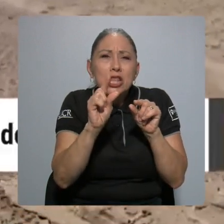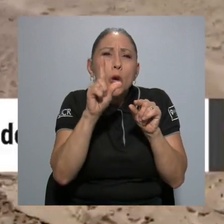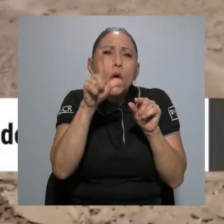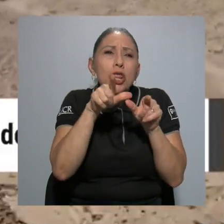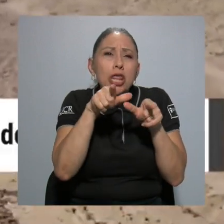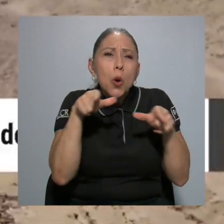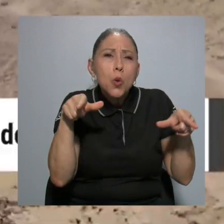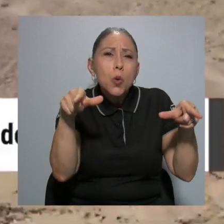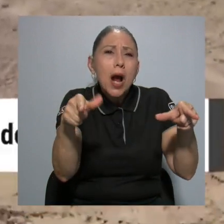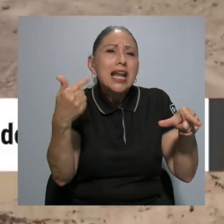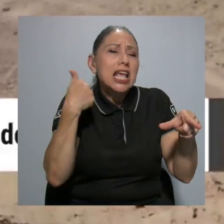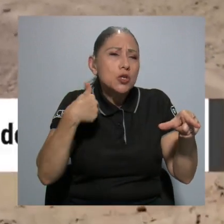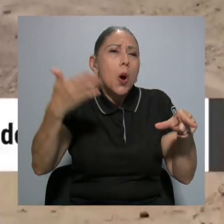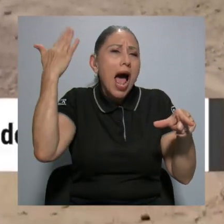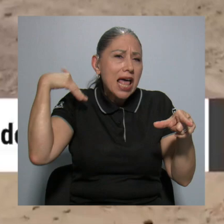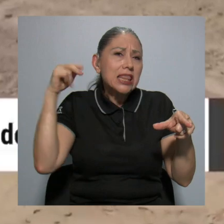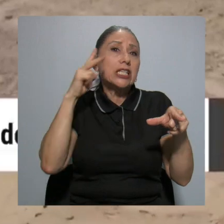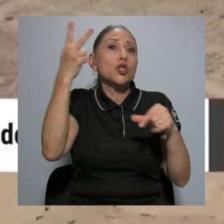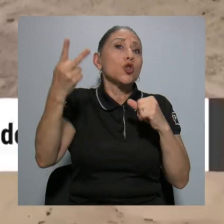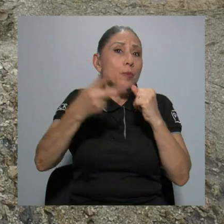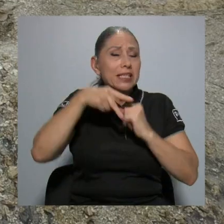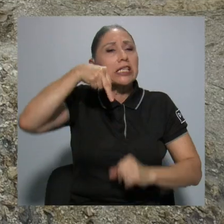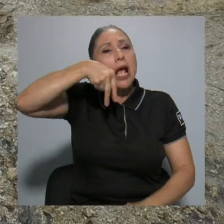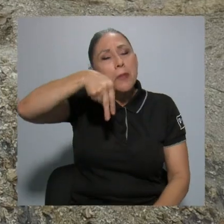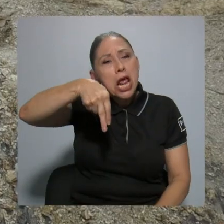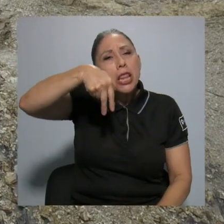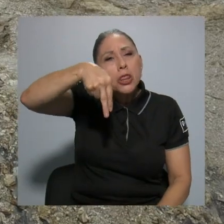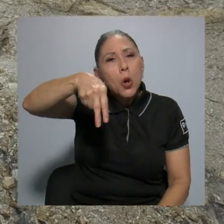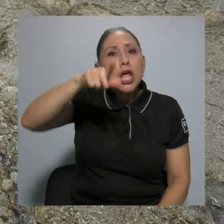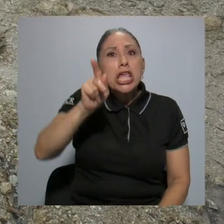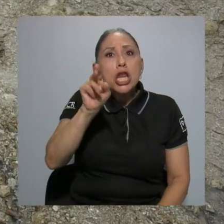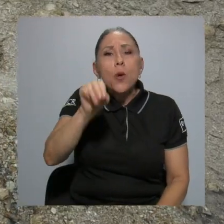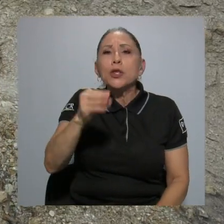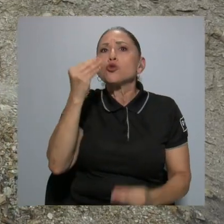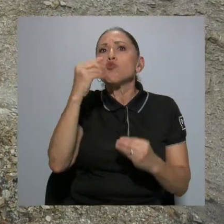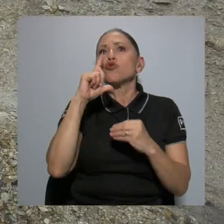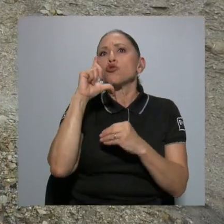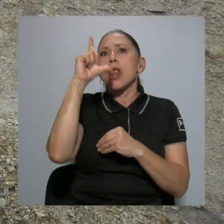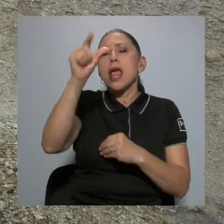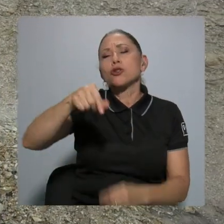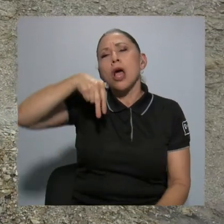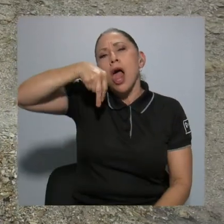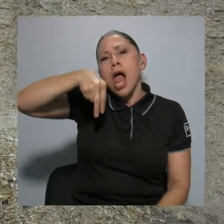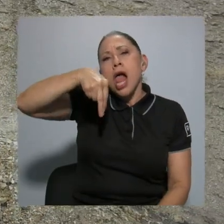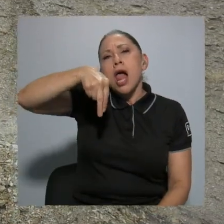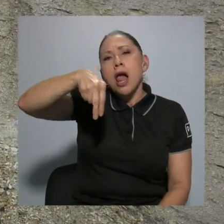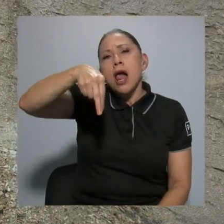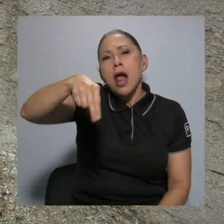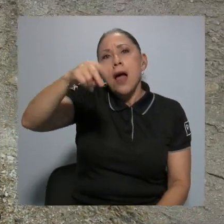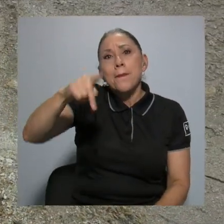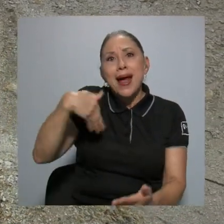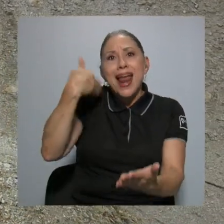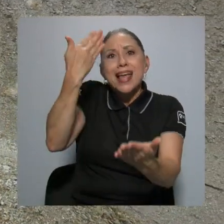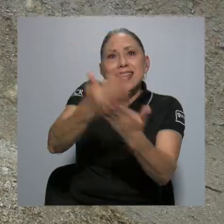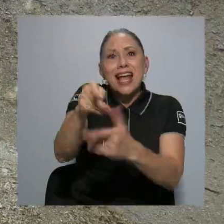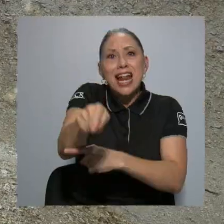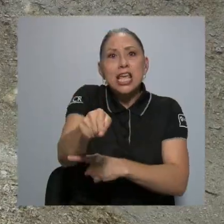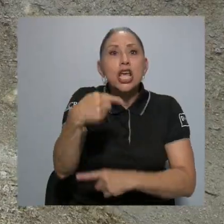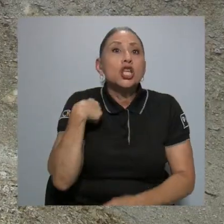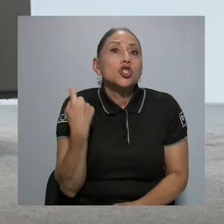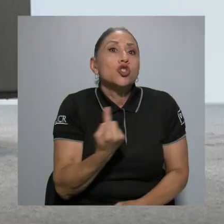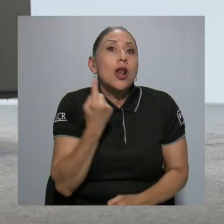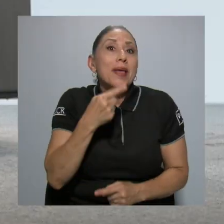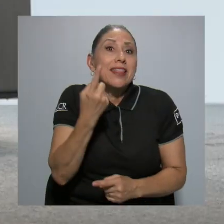había visitado a pie y había ido 2 veces caminando un montón de kilómetros para llegar a este sitio. Y solo me faltaba visitar este